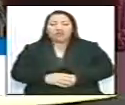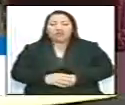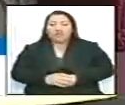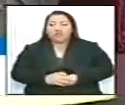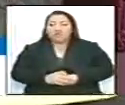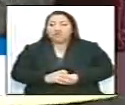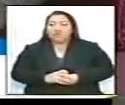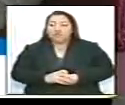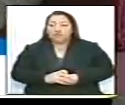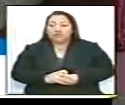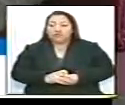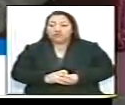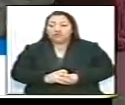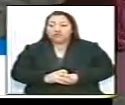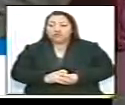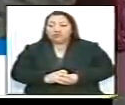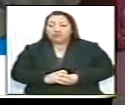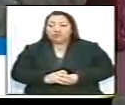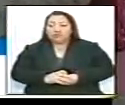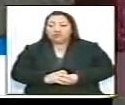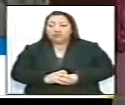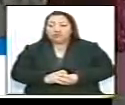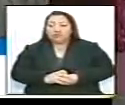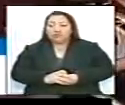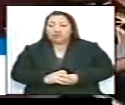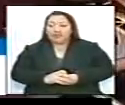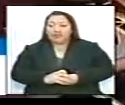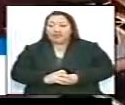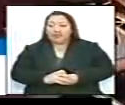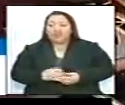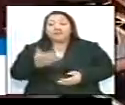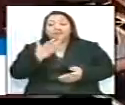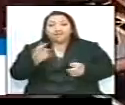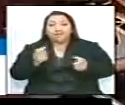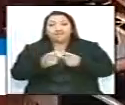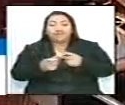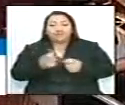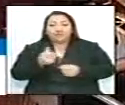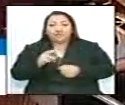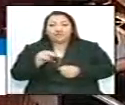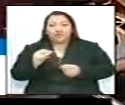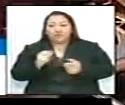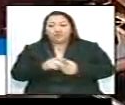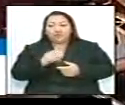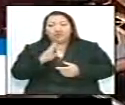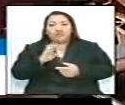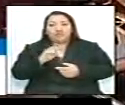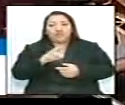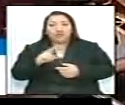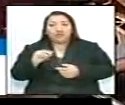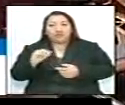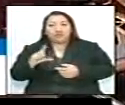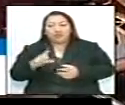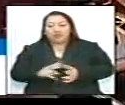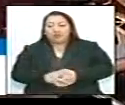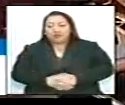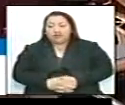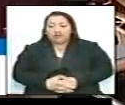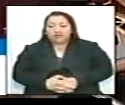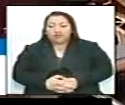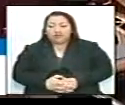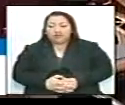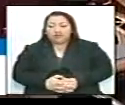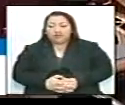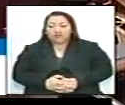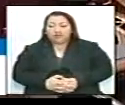Gracias, doctor. Me ha pedido una interrupción a través suyo, Presidenta. Gracias, congresista Arana. Congresista Becerril, para la interrupción. Gracias, Presidenta.